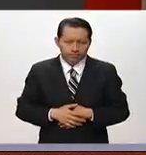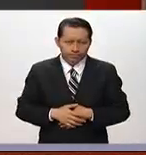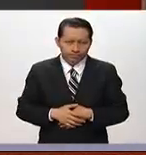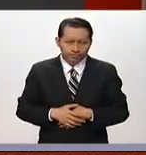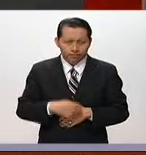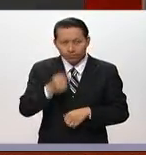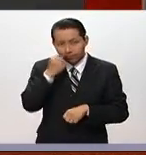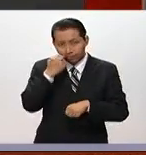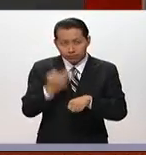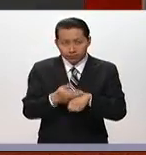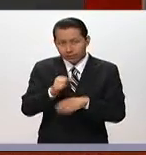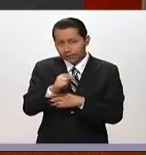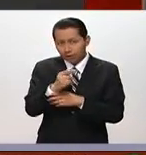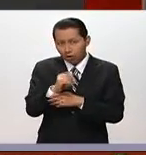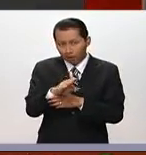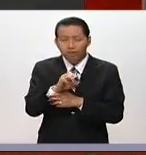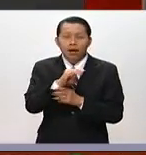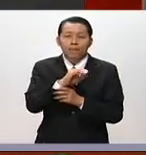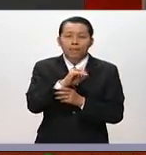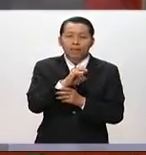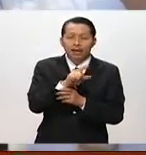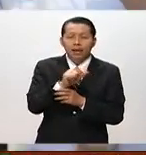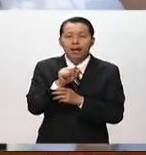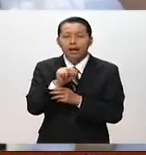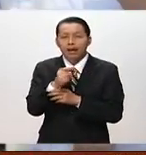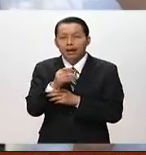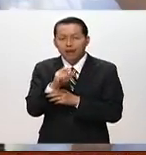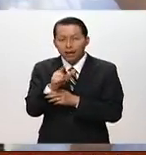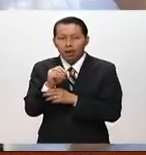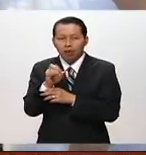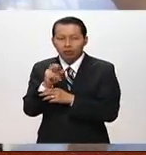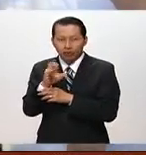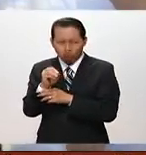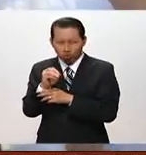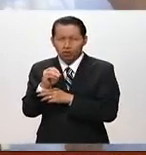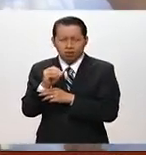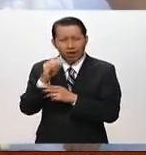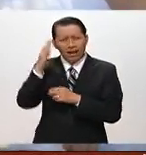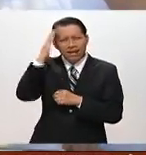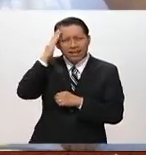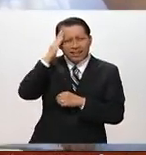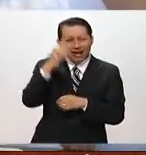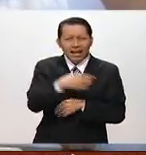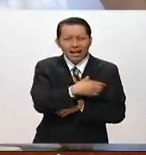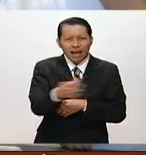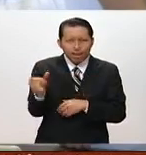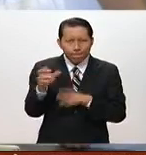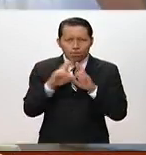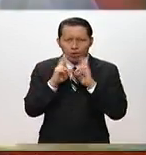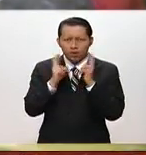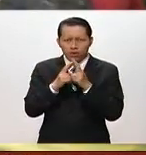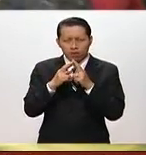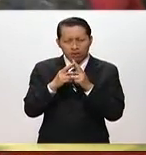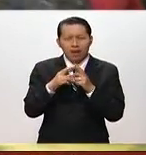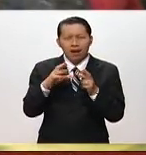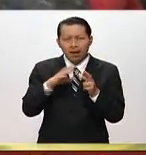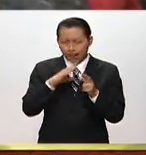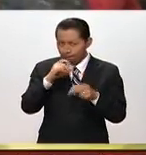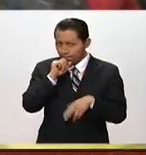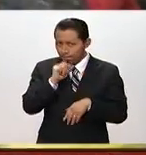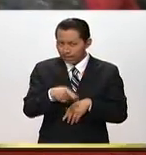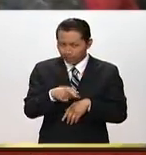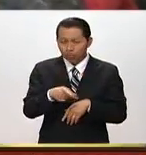El secretario de Gobernación, Miguel Ángel Osorio Chong, también se reunió con líderes de organizaciones campesinas agrupadas en el Frente Auténtico del